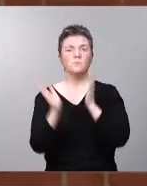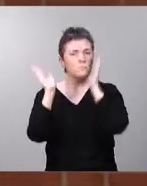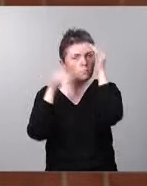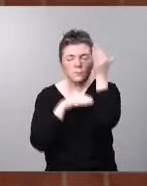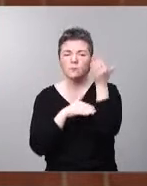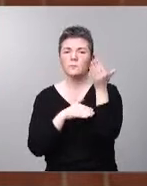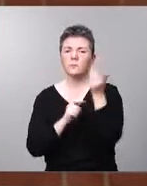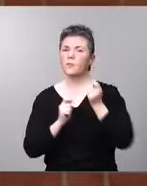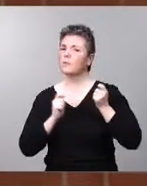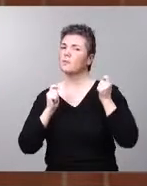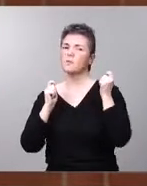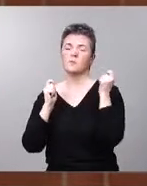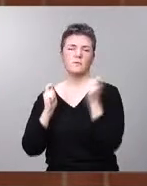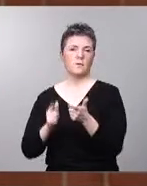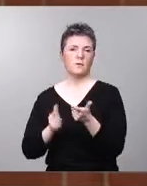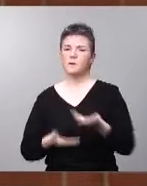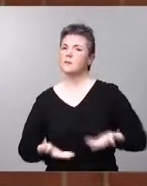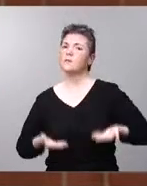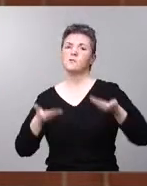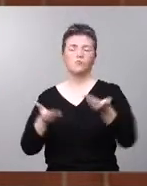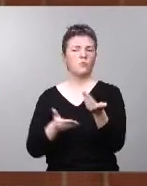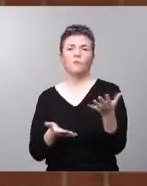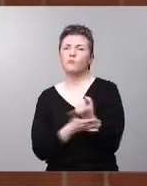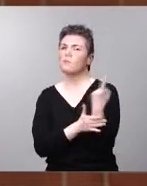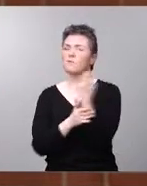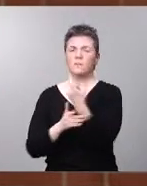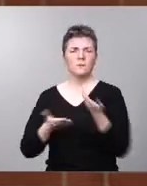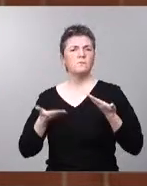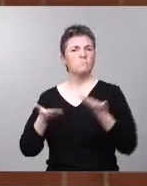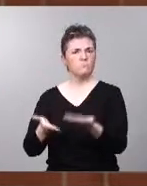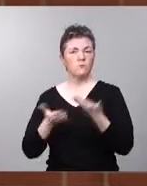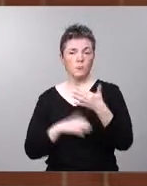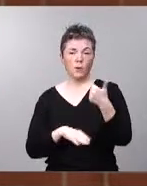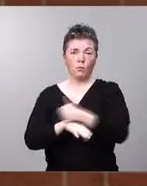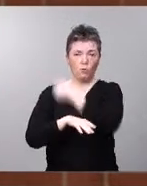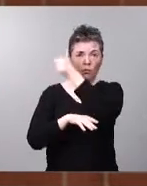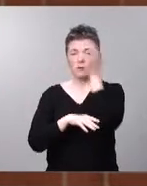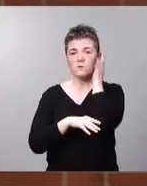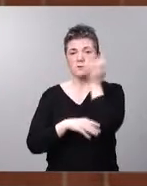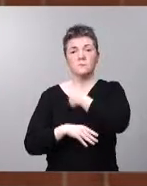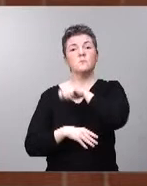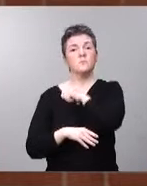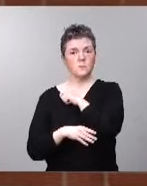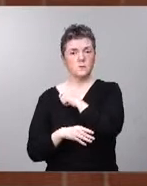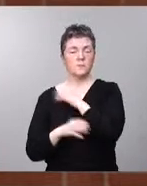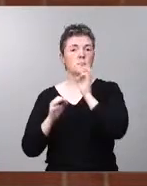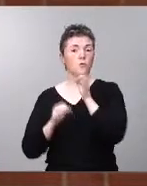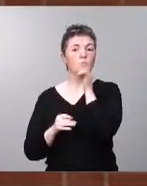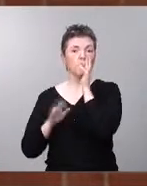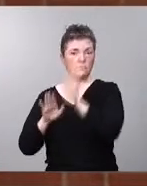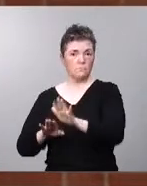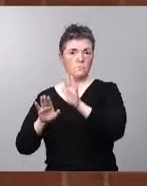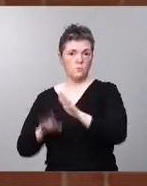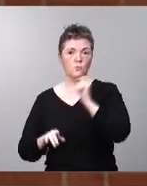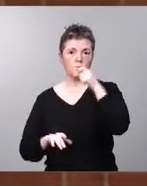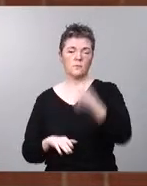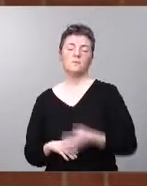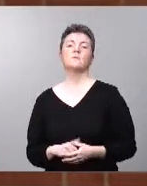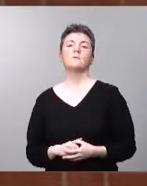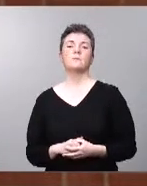la ayuda que sea necesaria a los ciudadanos y ciudadanas españoles que aún permanecen en ucrania